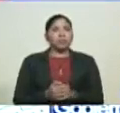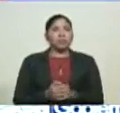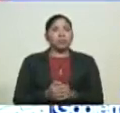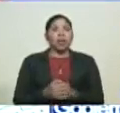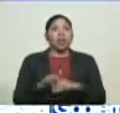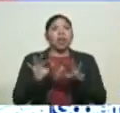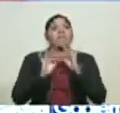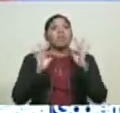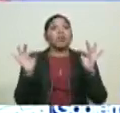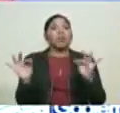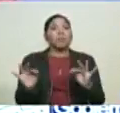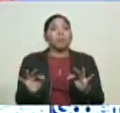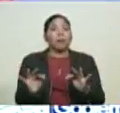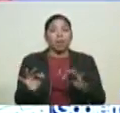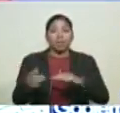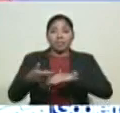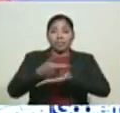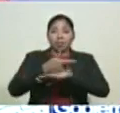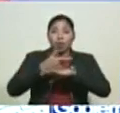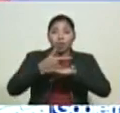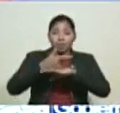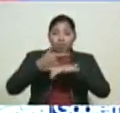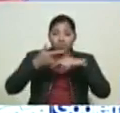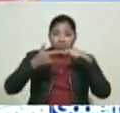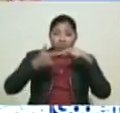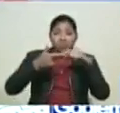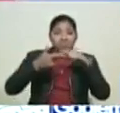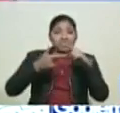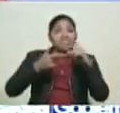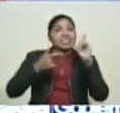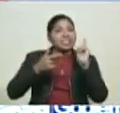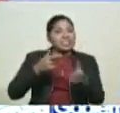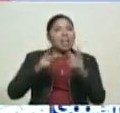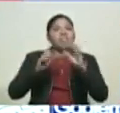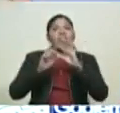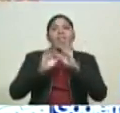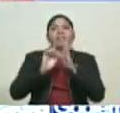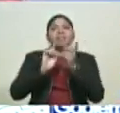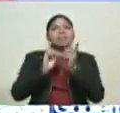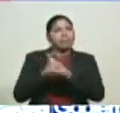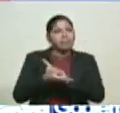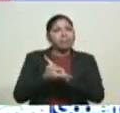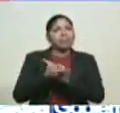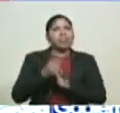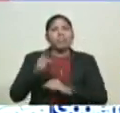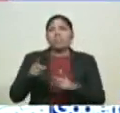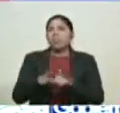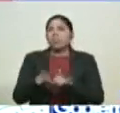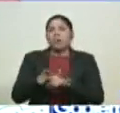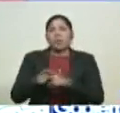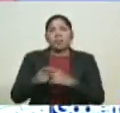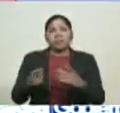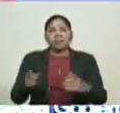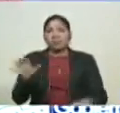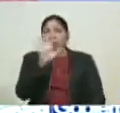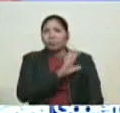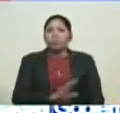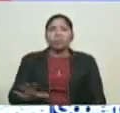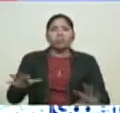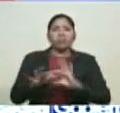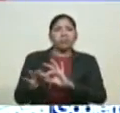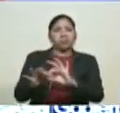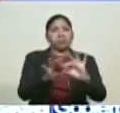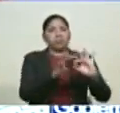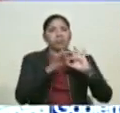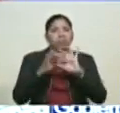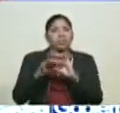gobierno. Cada vez más. Y hacer un gobierno inclusivo, de unidad nacional. Un gobierno de diálogo, de